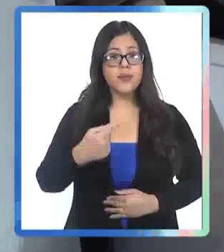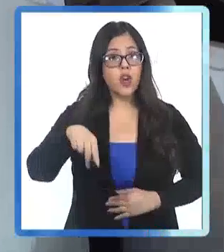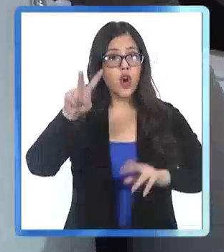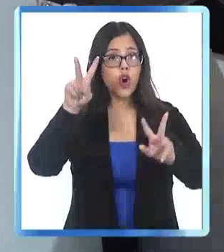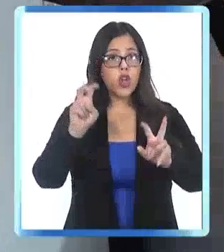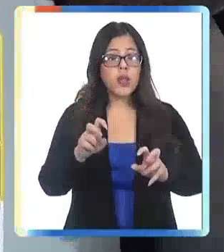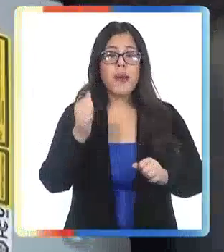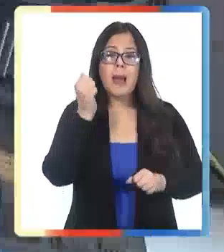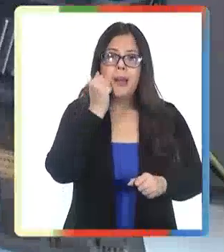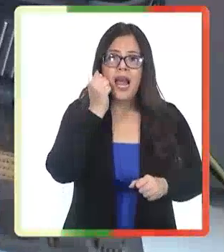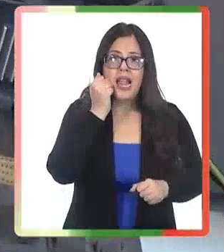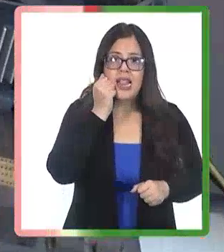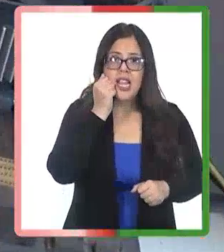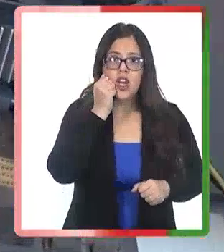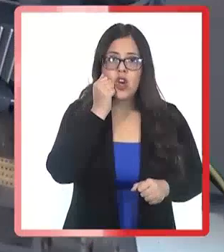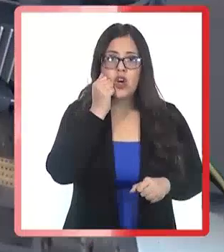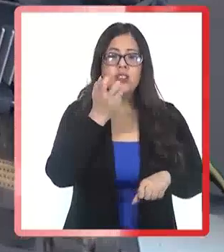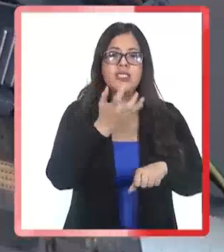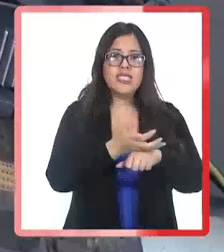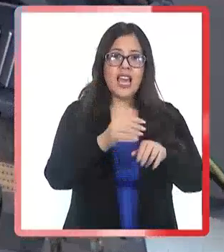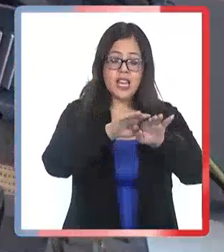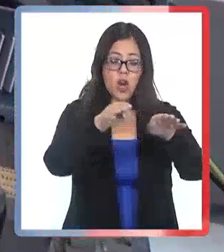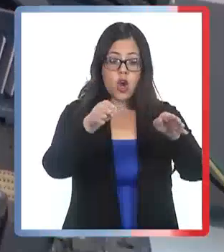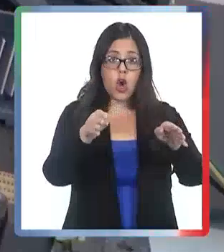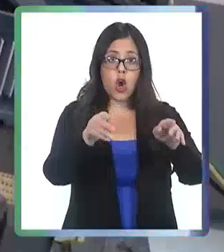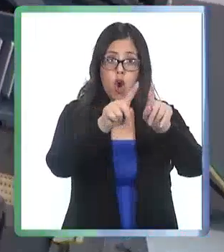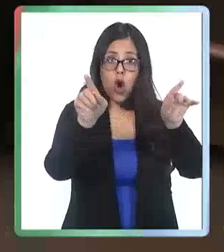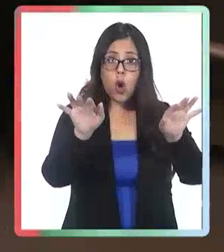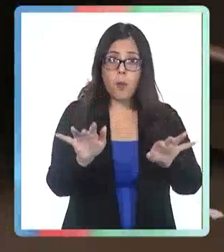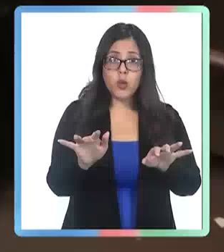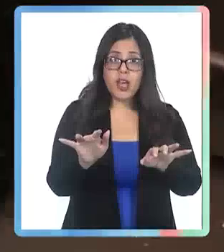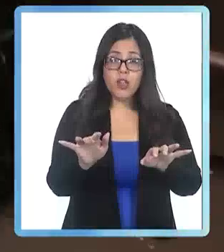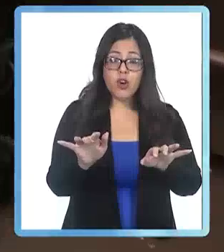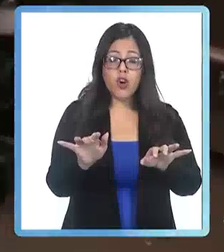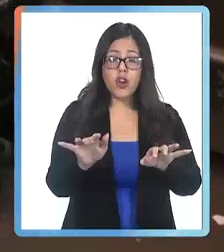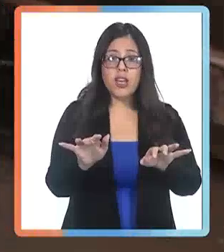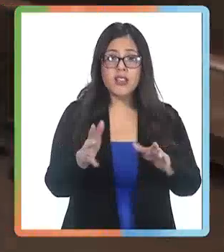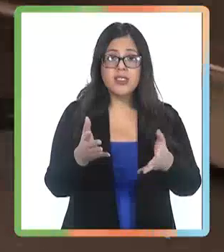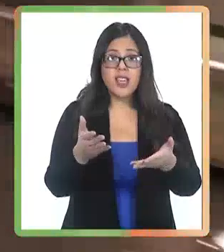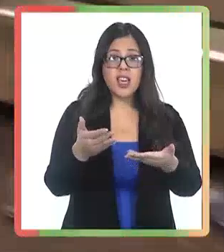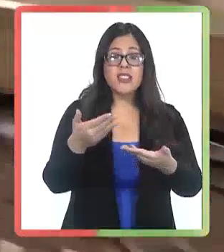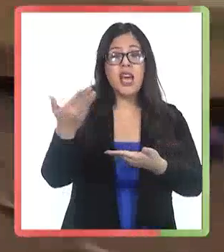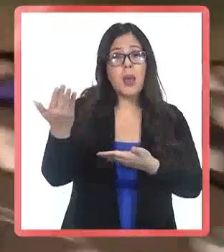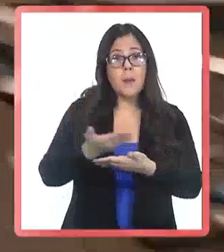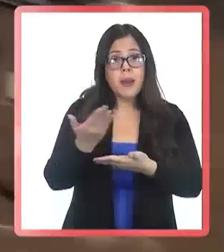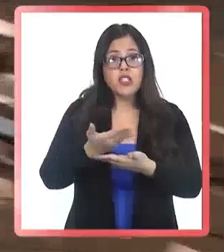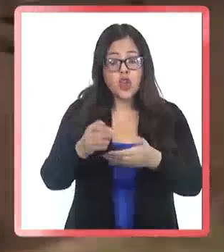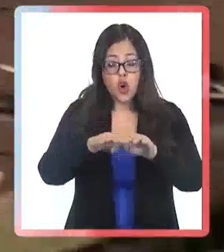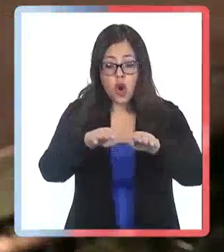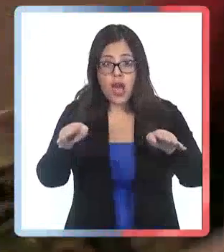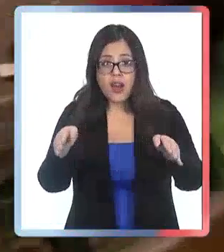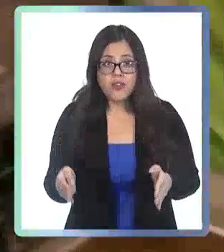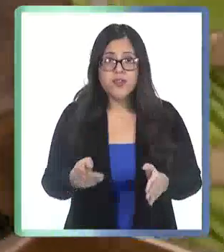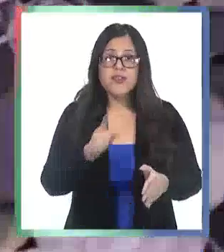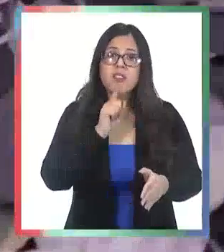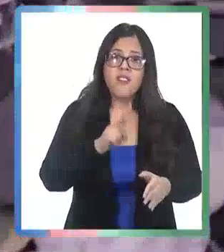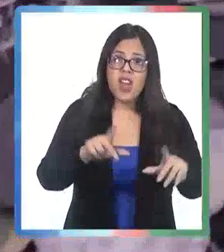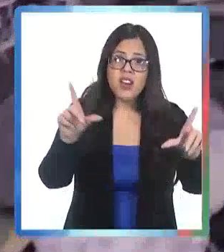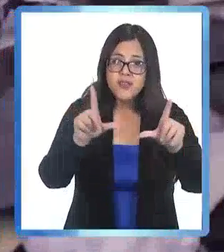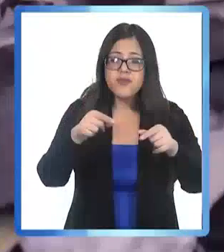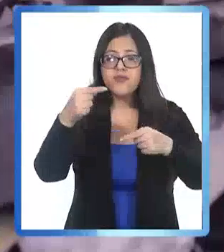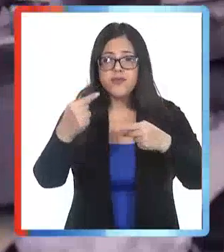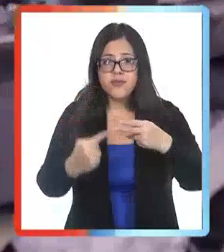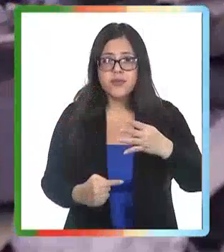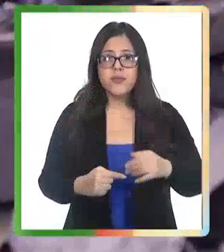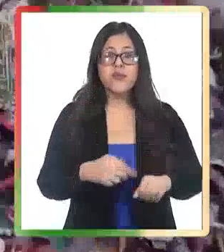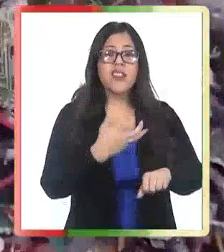Otro tema son los plásticos que recubren computadores, impresoras, televisores y otros aparatos. Hay 7